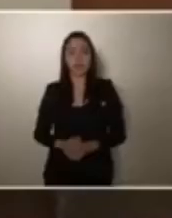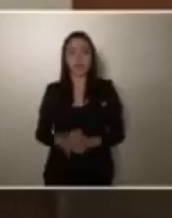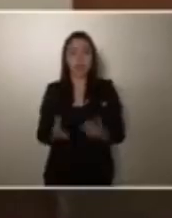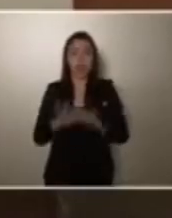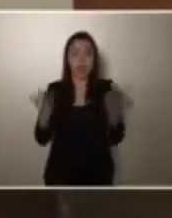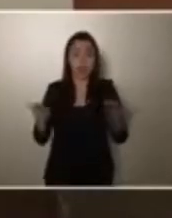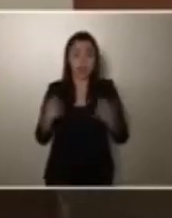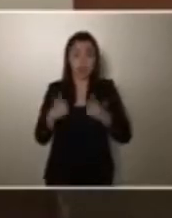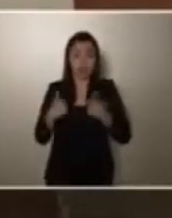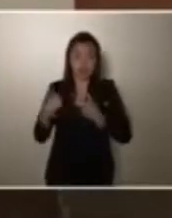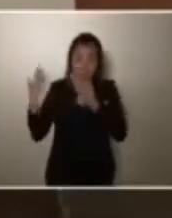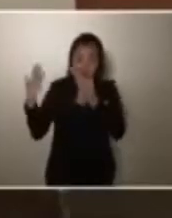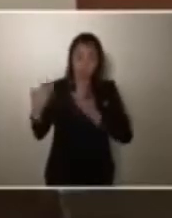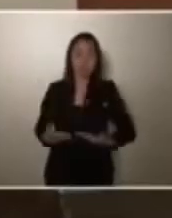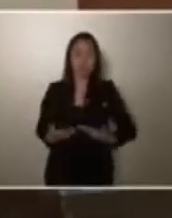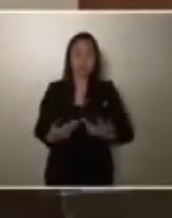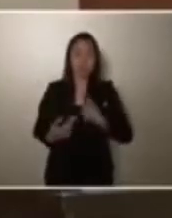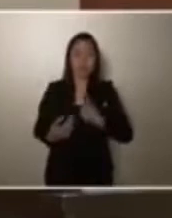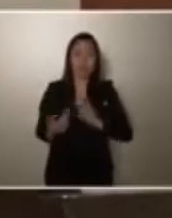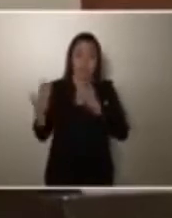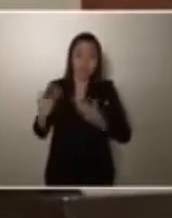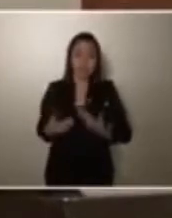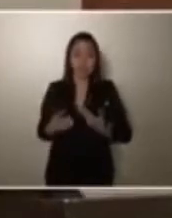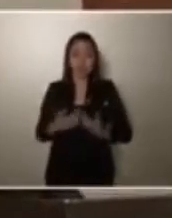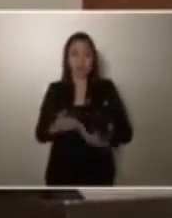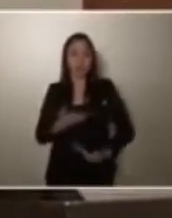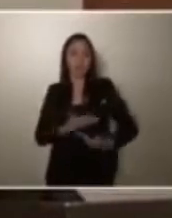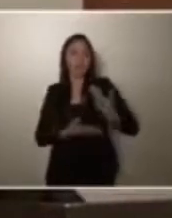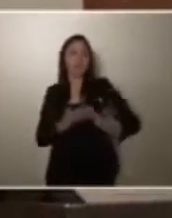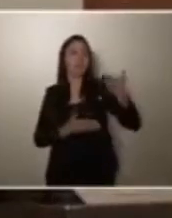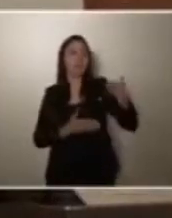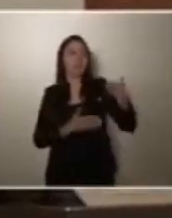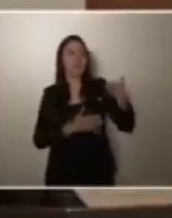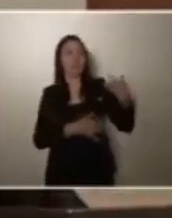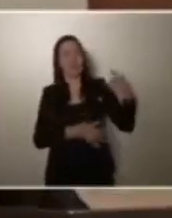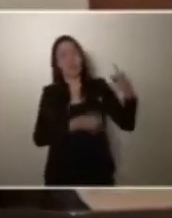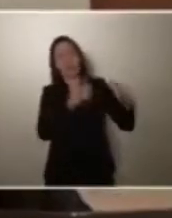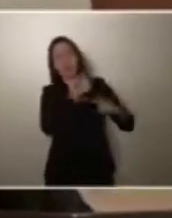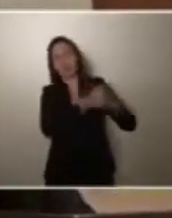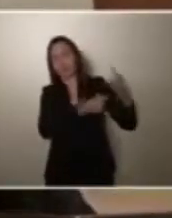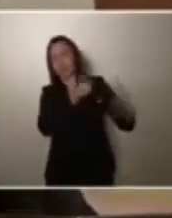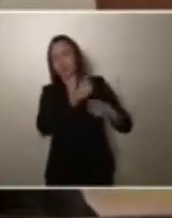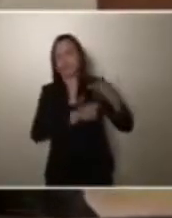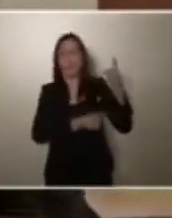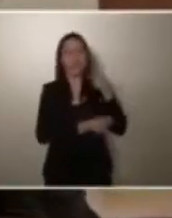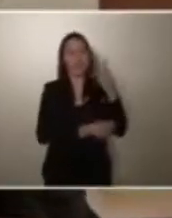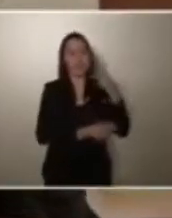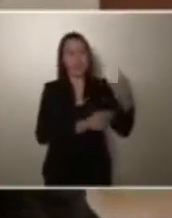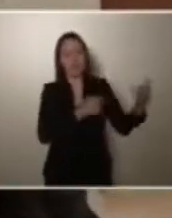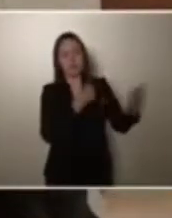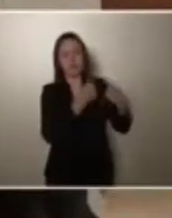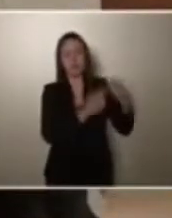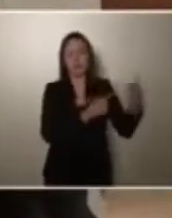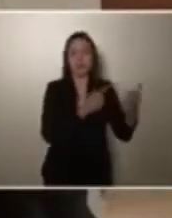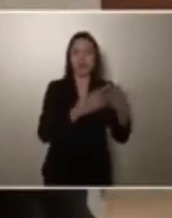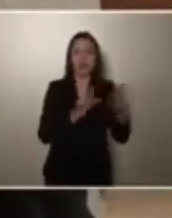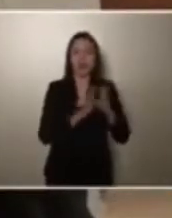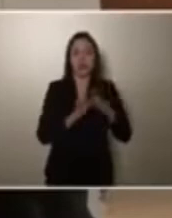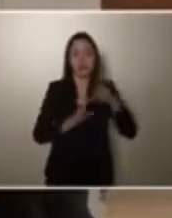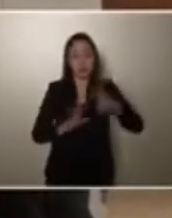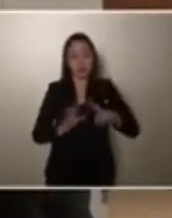En sesión solemne del Congreso de Tamaulipas, el gobernador Francisco García Cabeza de Vaca entregó su quinto informe de